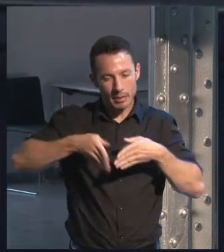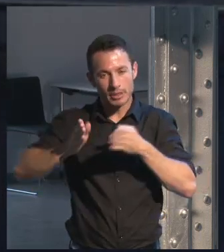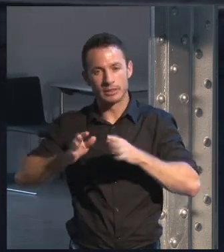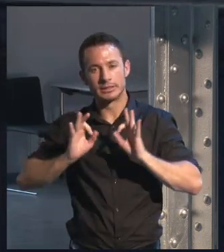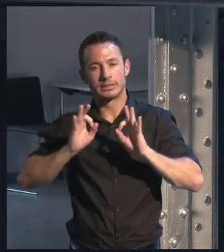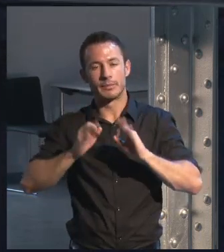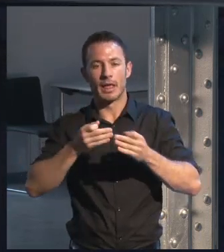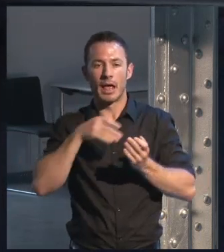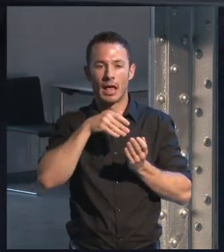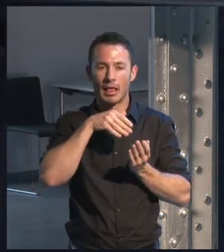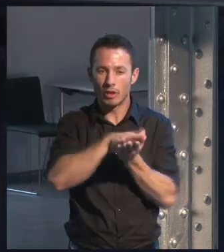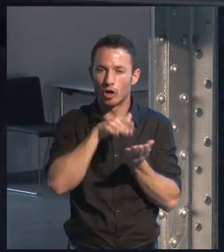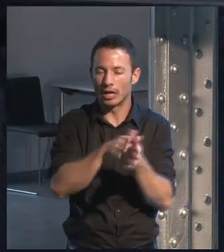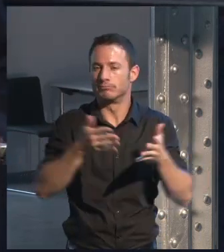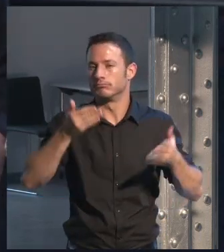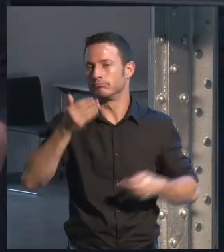editoriales, caminos